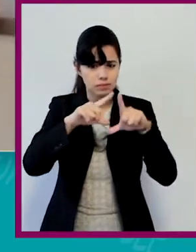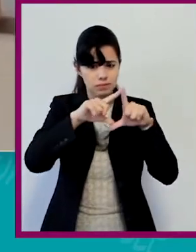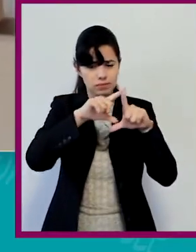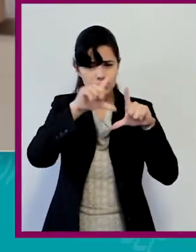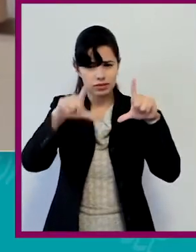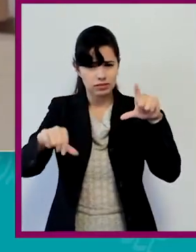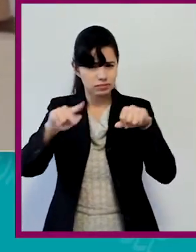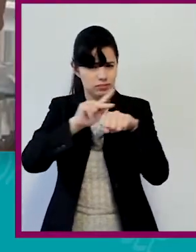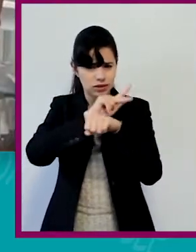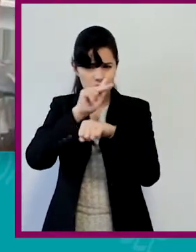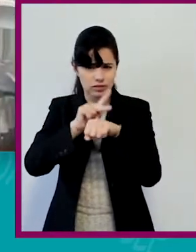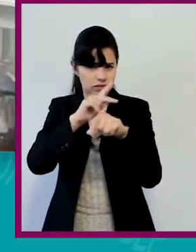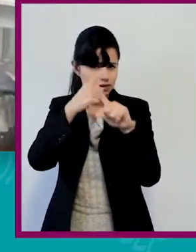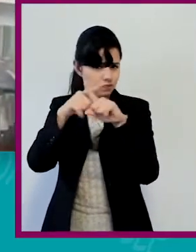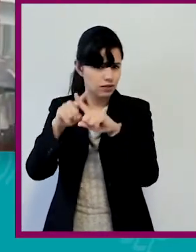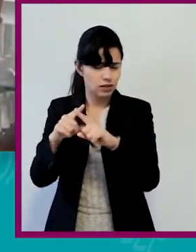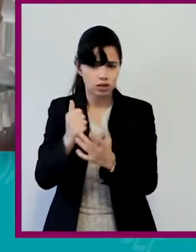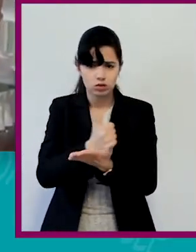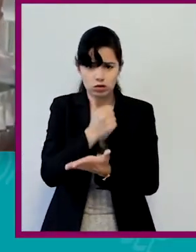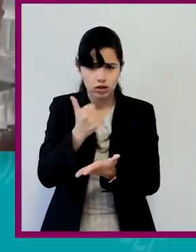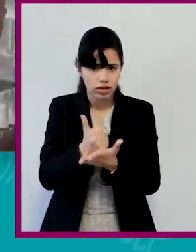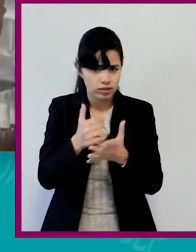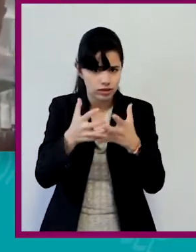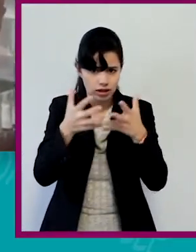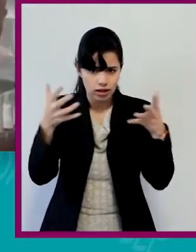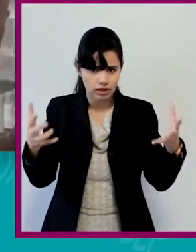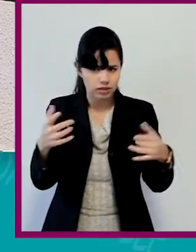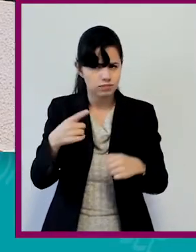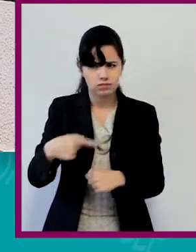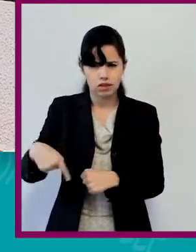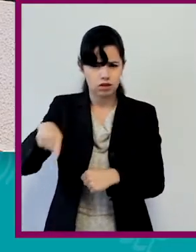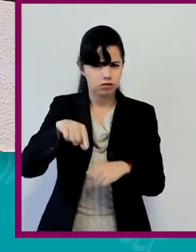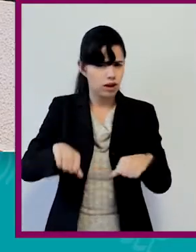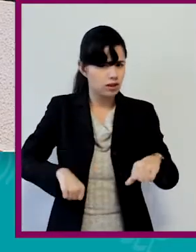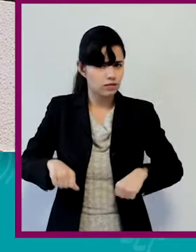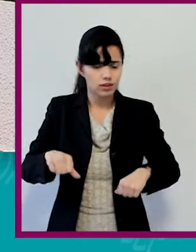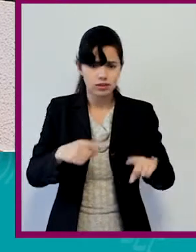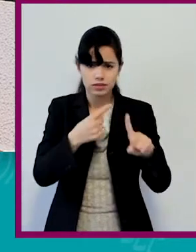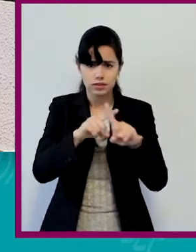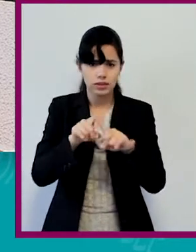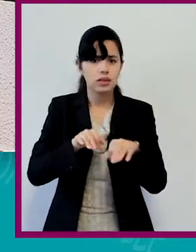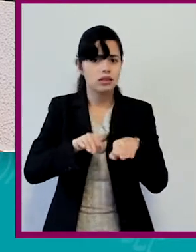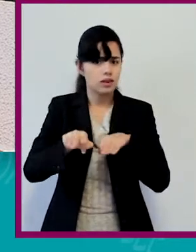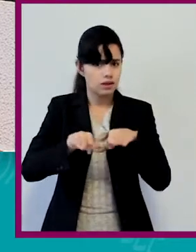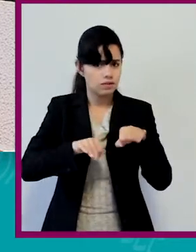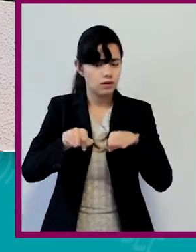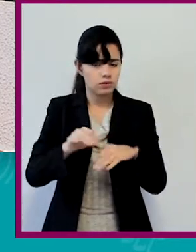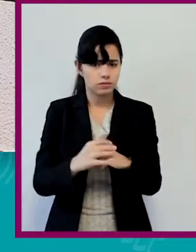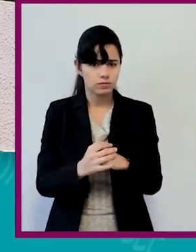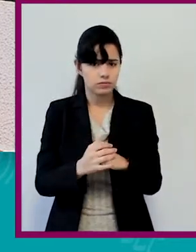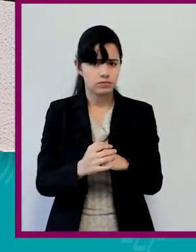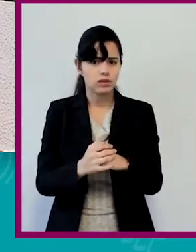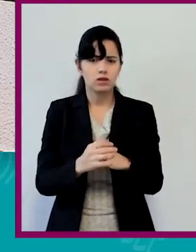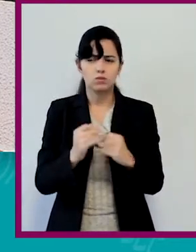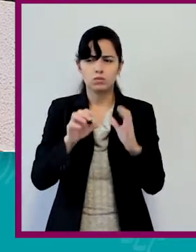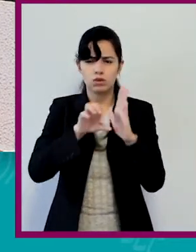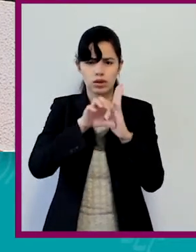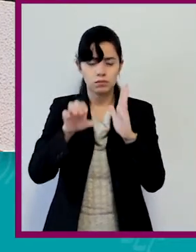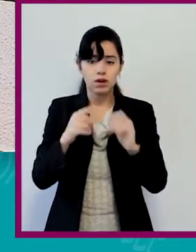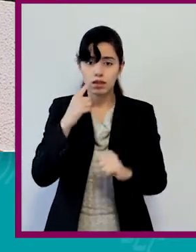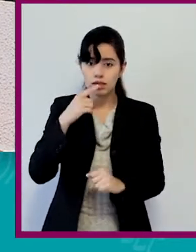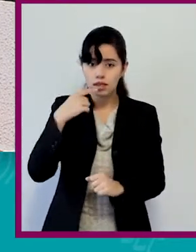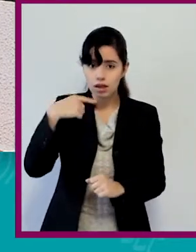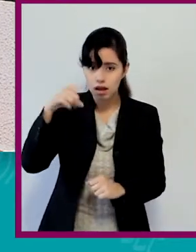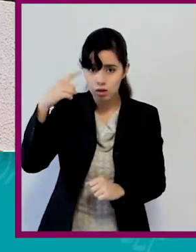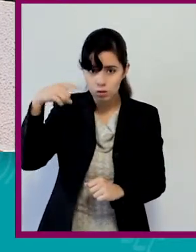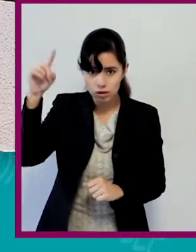y desempeñando múltiples actividades productivas. Podríamos señalar el náhuatl, que es la que se habla por el mayor número